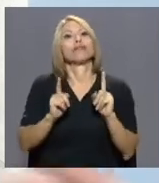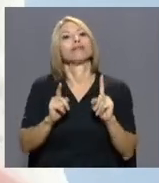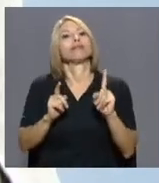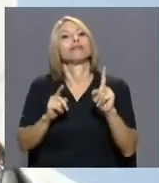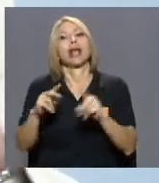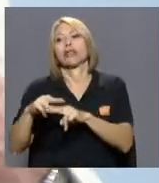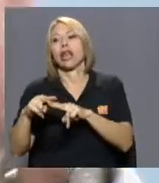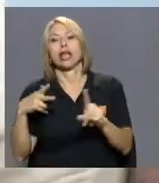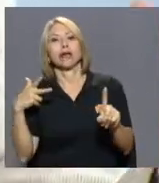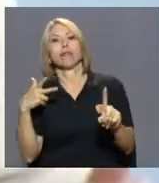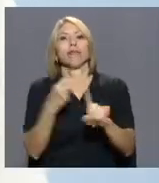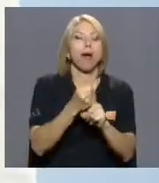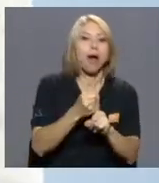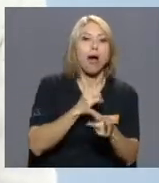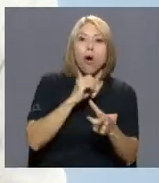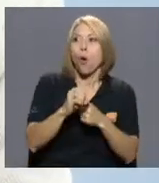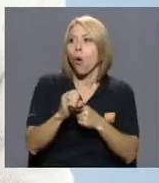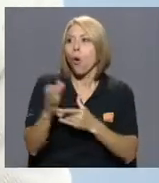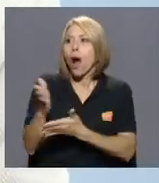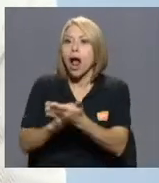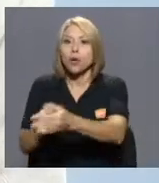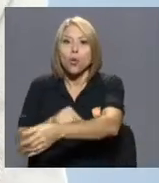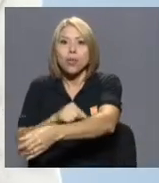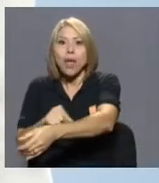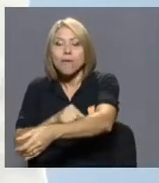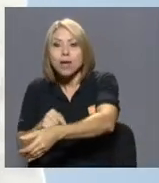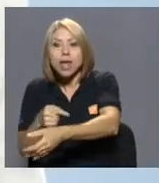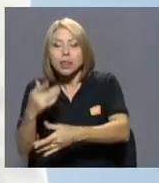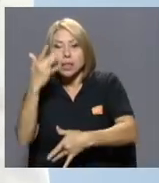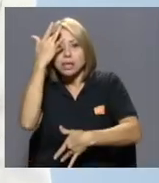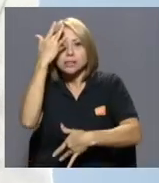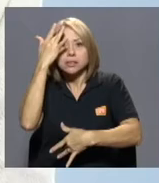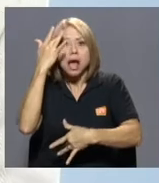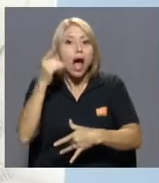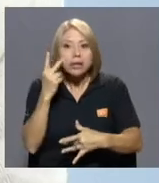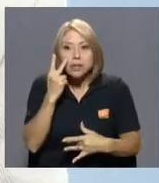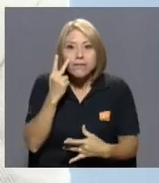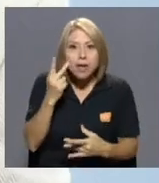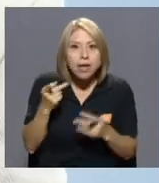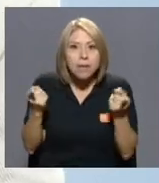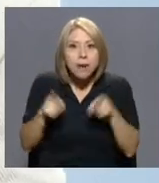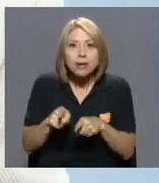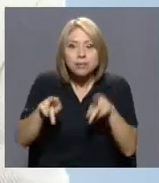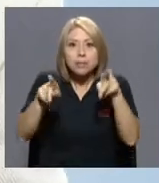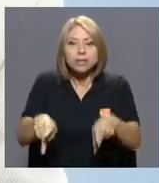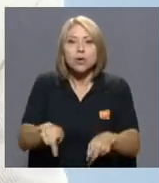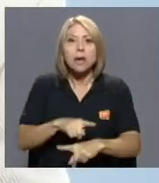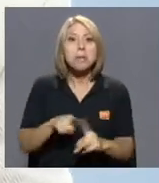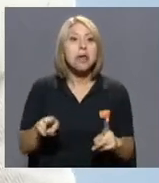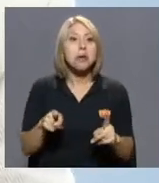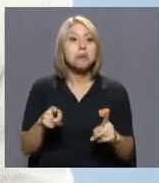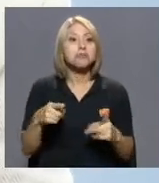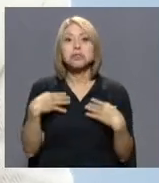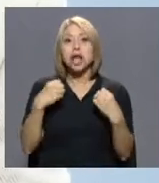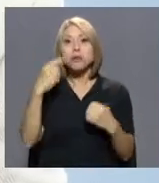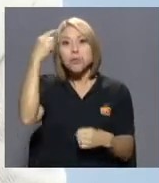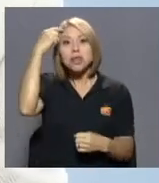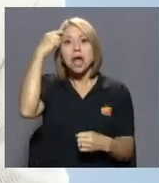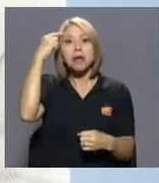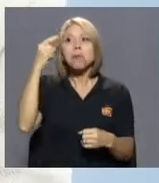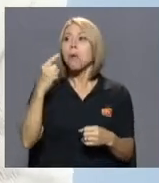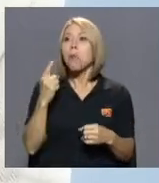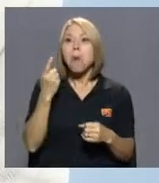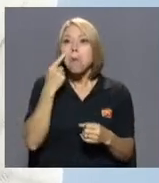de diabetes, son cosas que se ven en los síntomas. En salud mental, no. Y entonces postergar, no hacer, y no solo para el Estado,